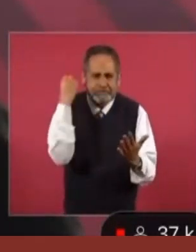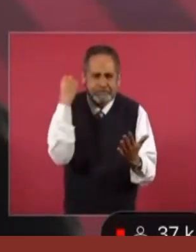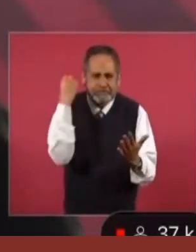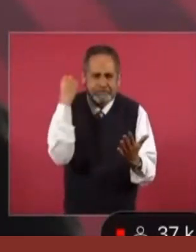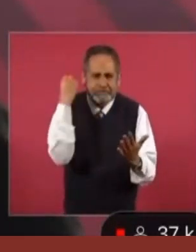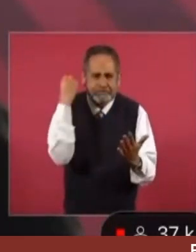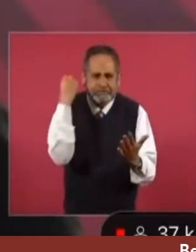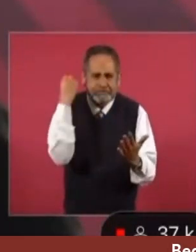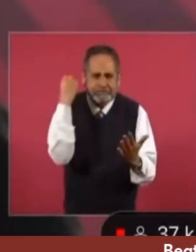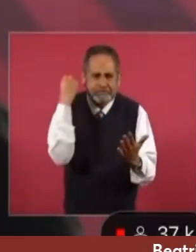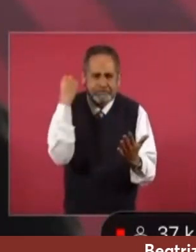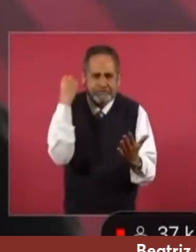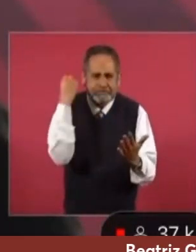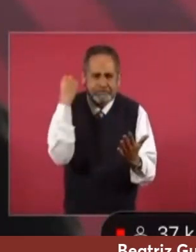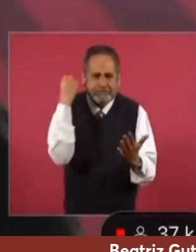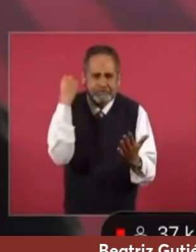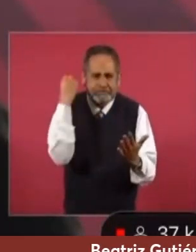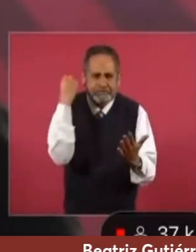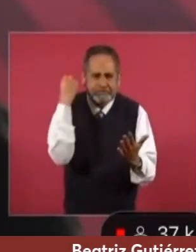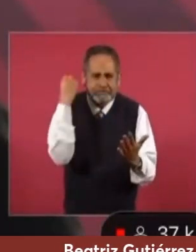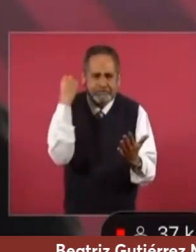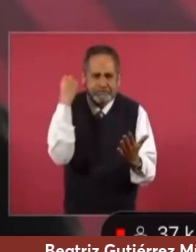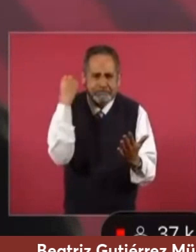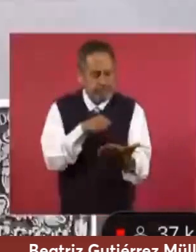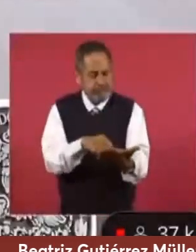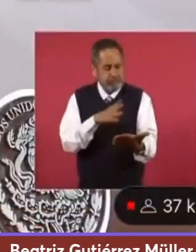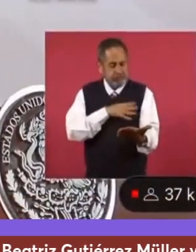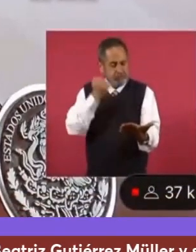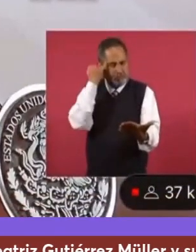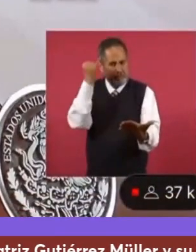llegar, para tomar de ellos algo bueno,